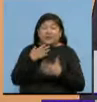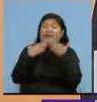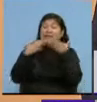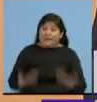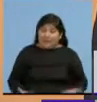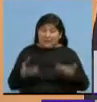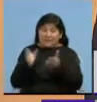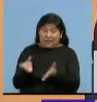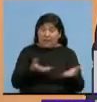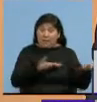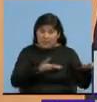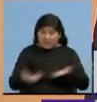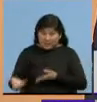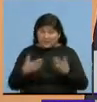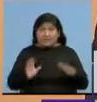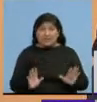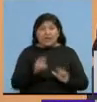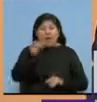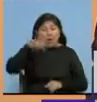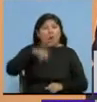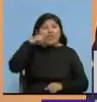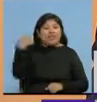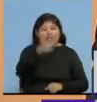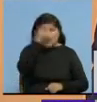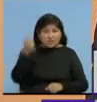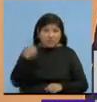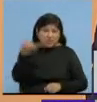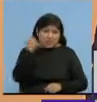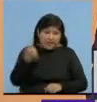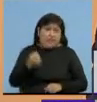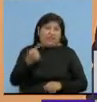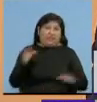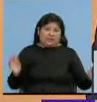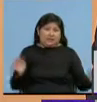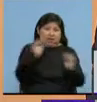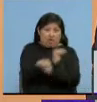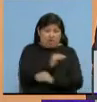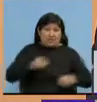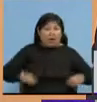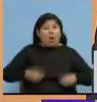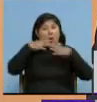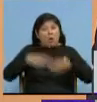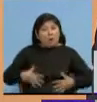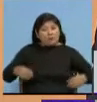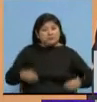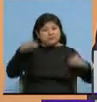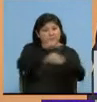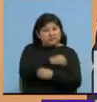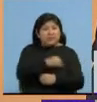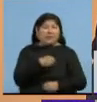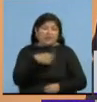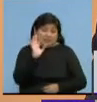Hoy es el Día Nacional de la Donación de Órganos y bueno, la verdad es que detrás de toda historia de donación siempre hay una historia triste, ¿no?